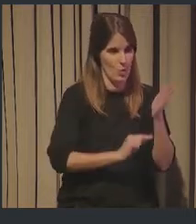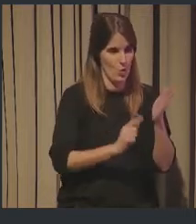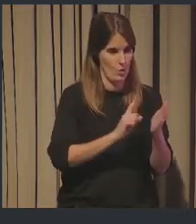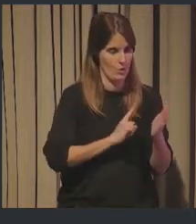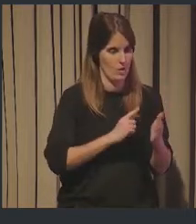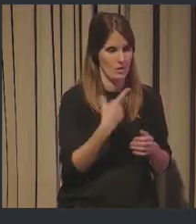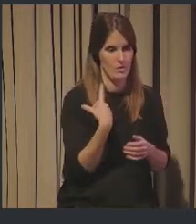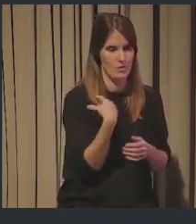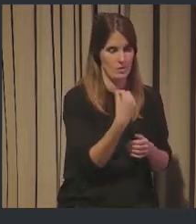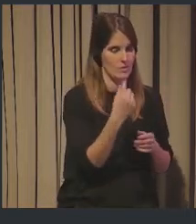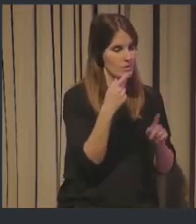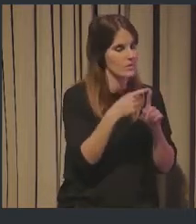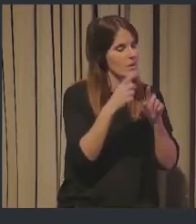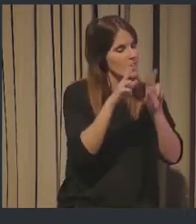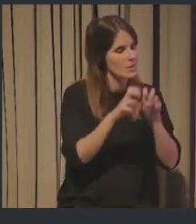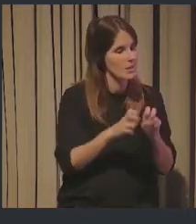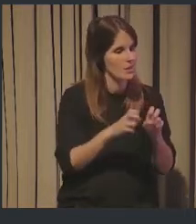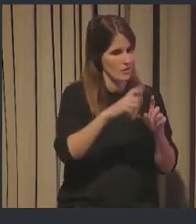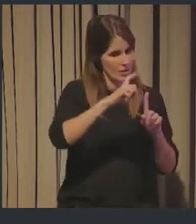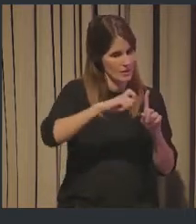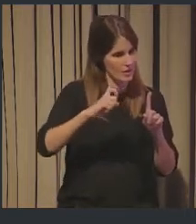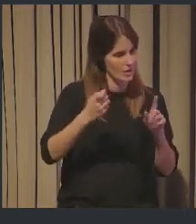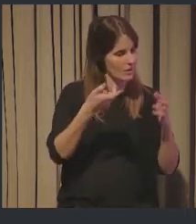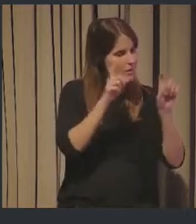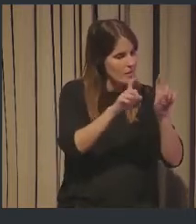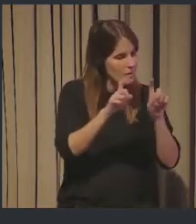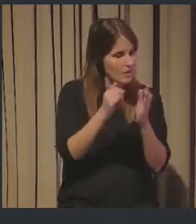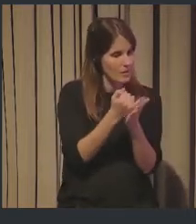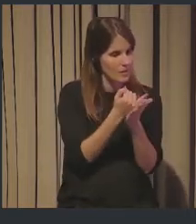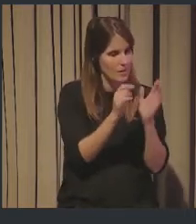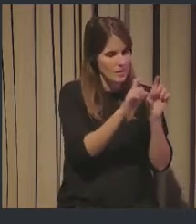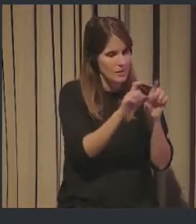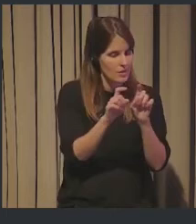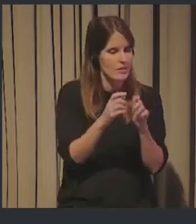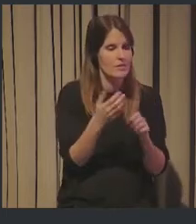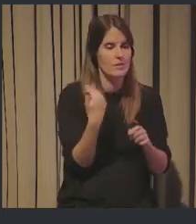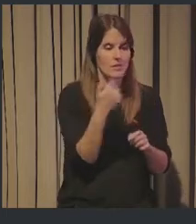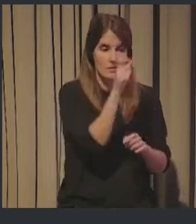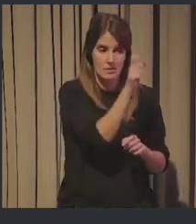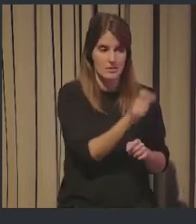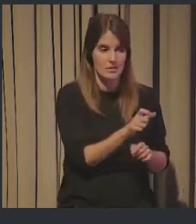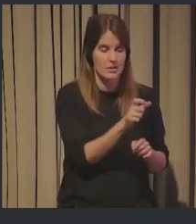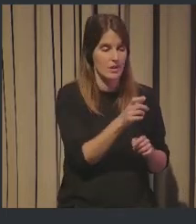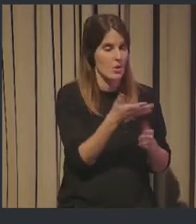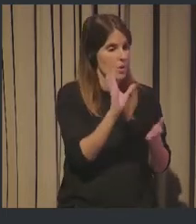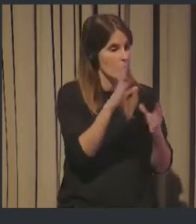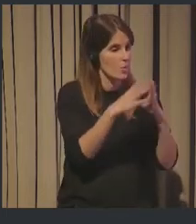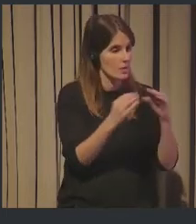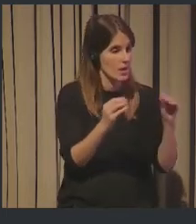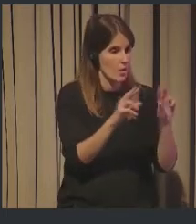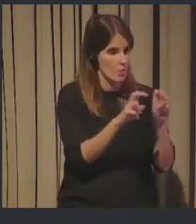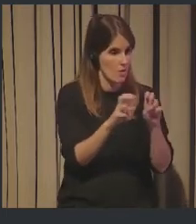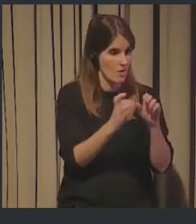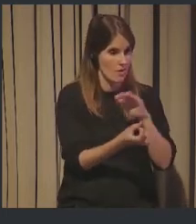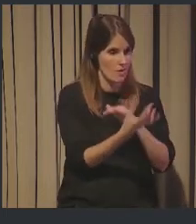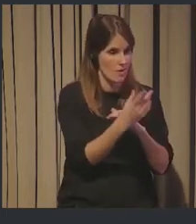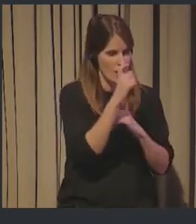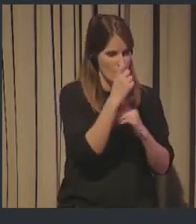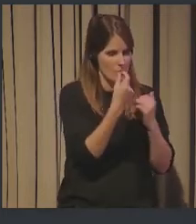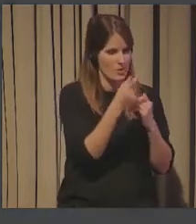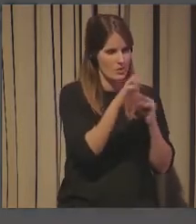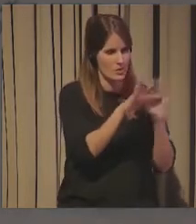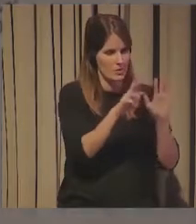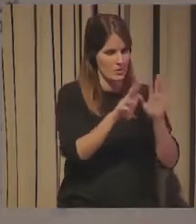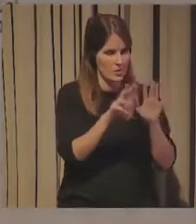investigación y estadística. Y en aquel entonces, Clear Lake era una nueva universidad creada en